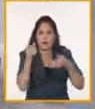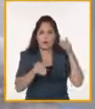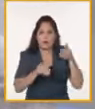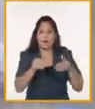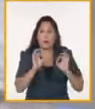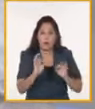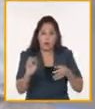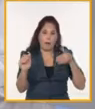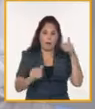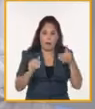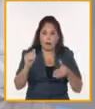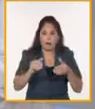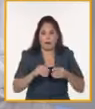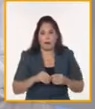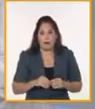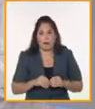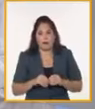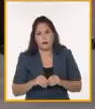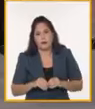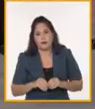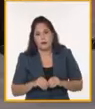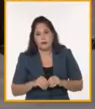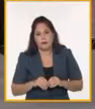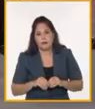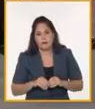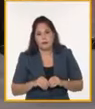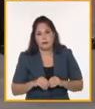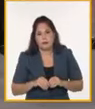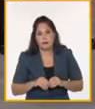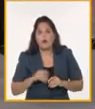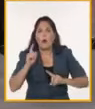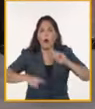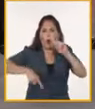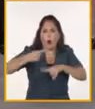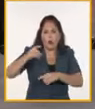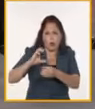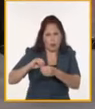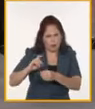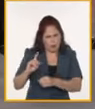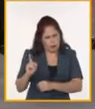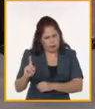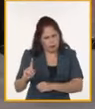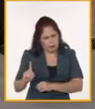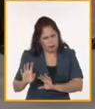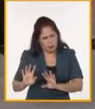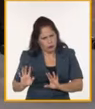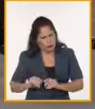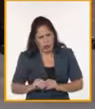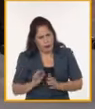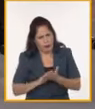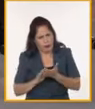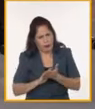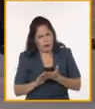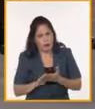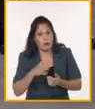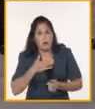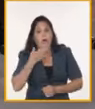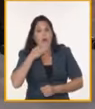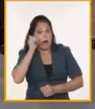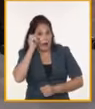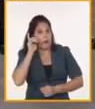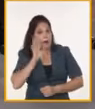participación de de todos reiterando no hay Cruzada contra la fe ninguna Cruzada de hecho tenemos muy buenas experiencias